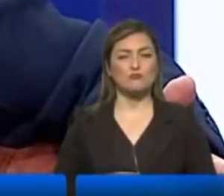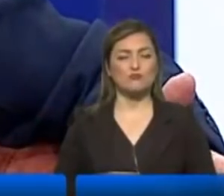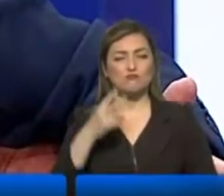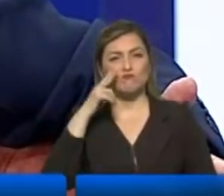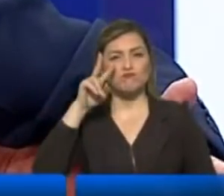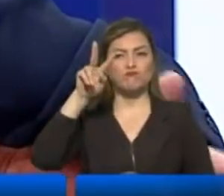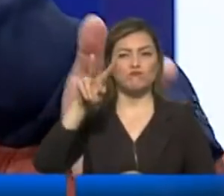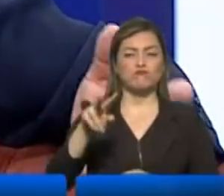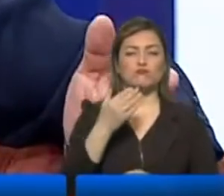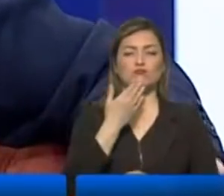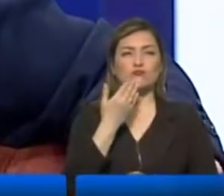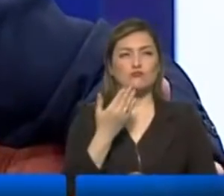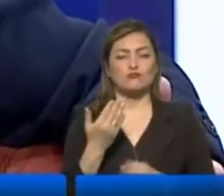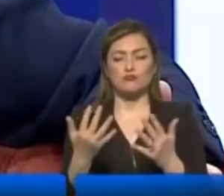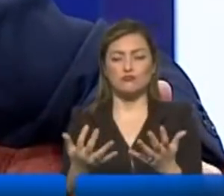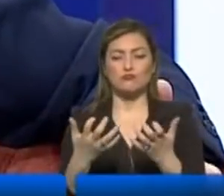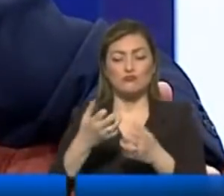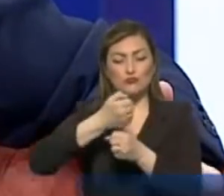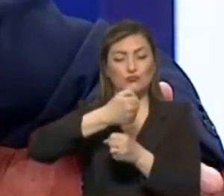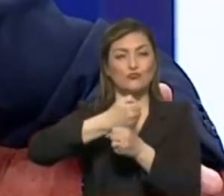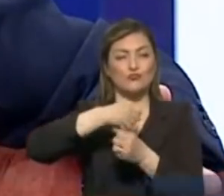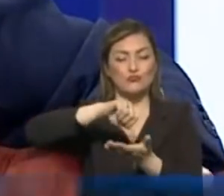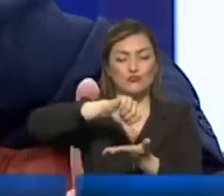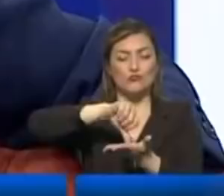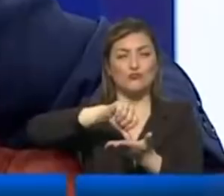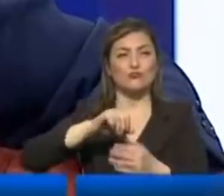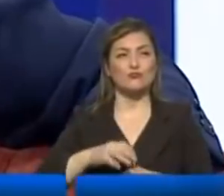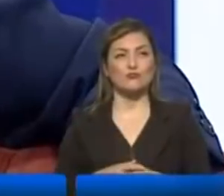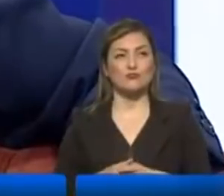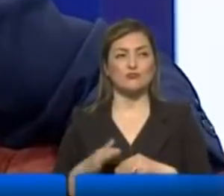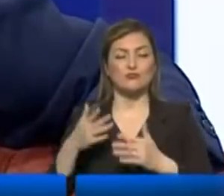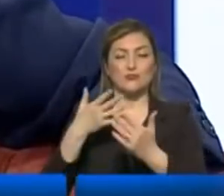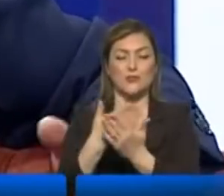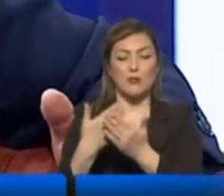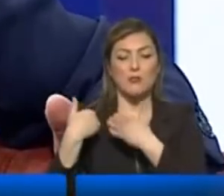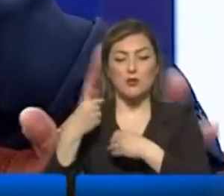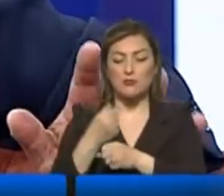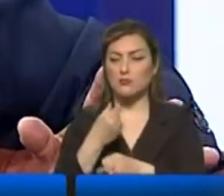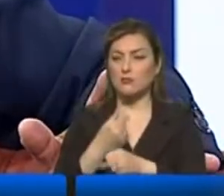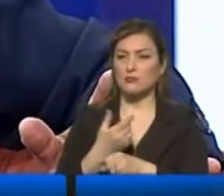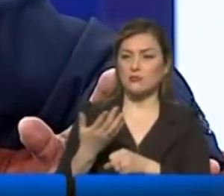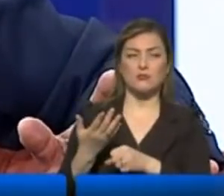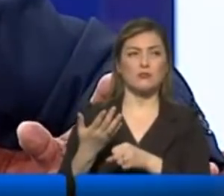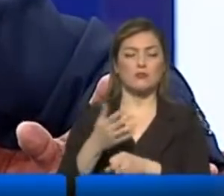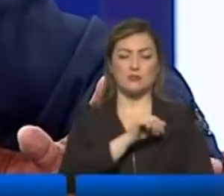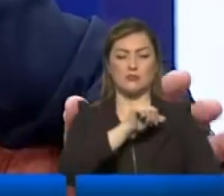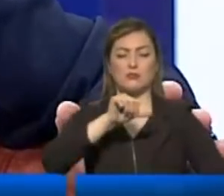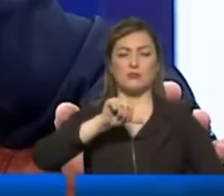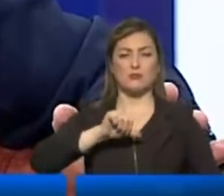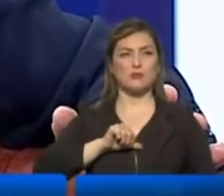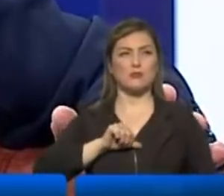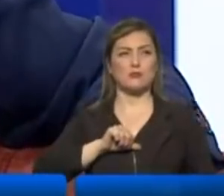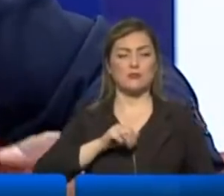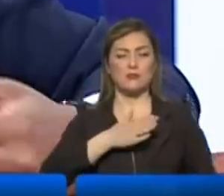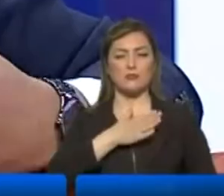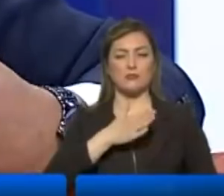de cómo quieren, cómo queremos trabajar para la ciudad, y luego, llegado al cargo, se ponen en otra actitud. Perdemos